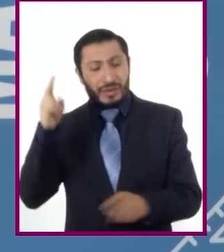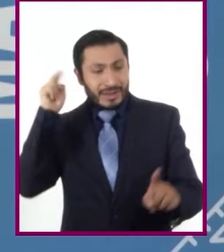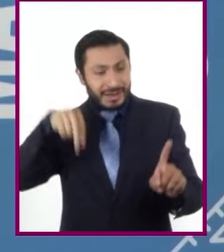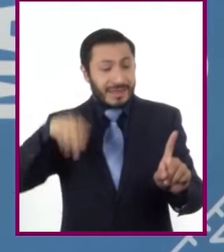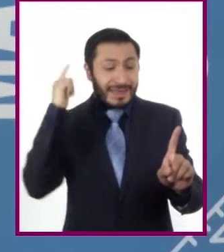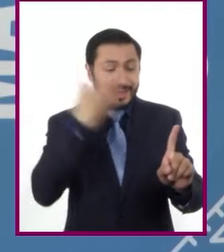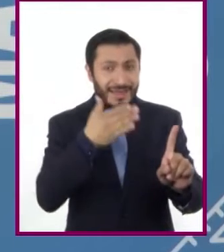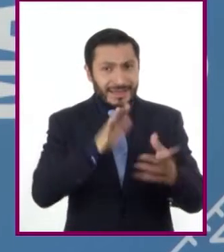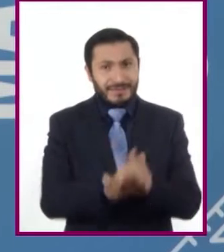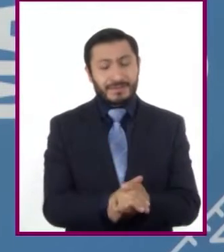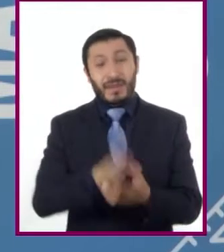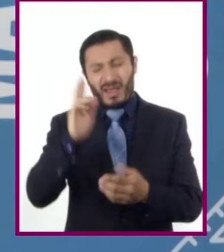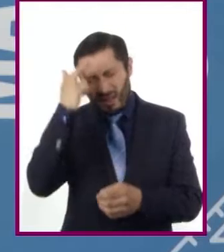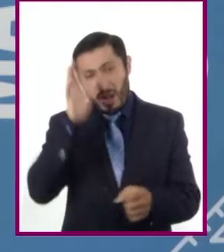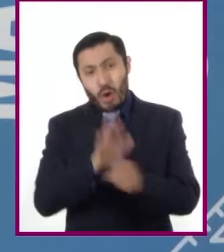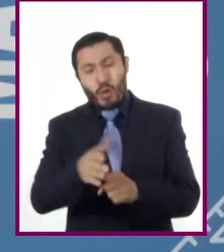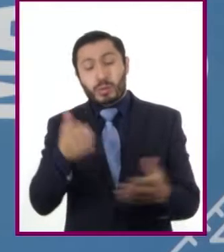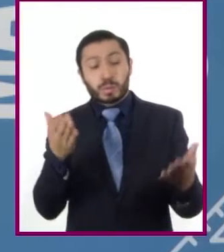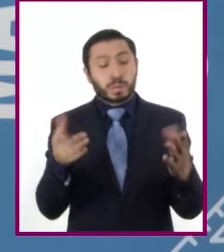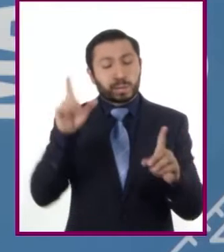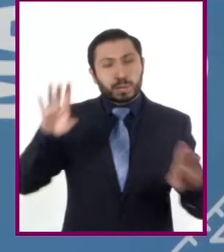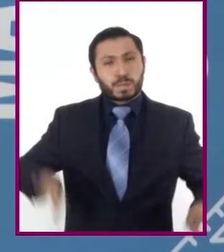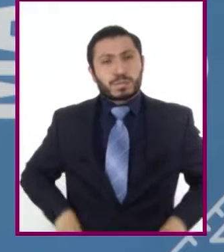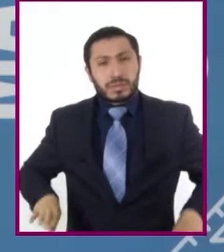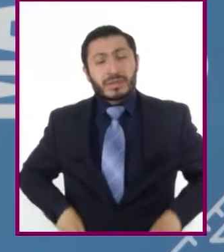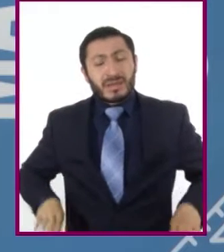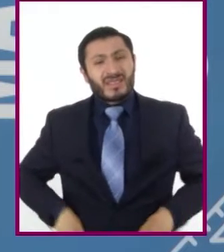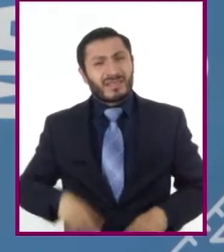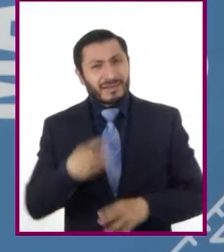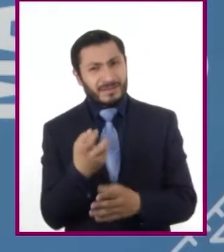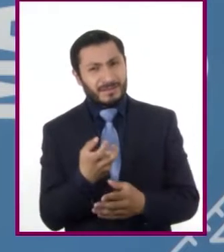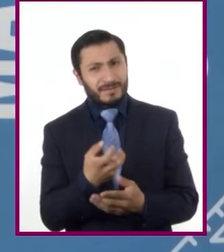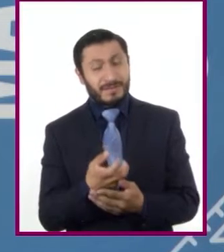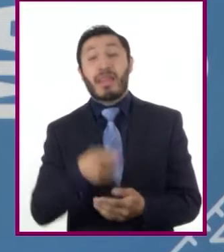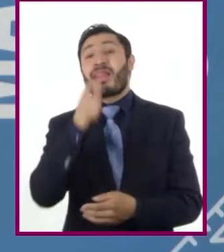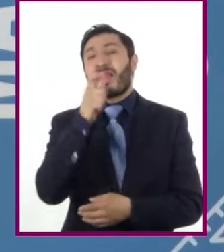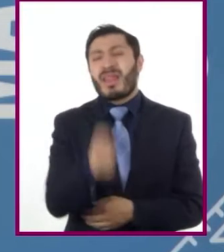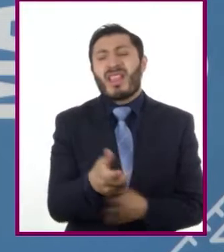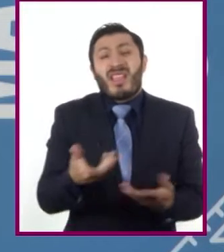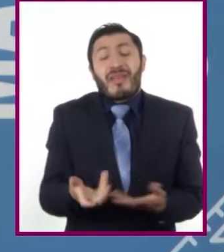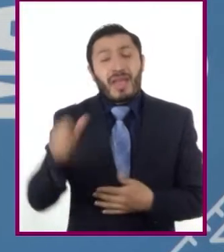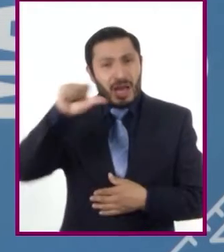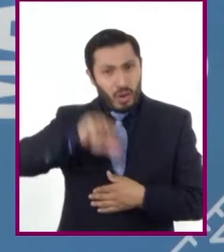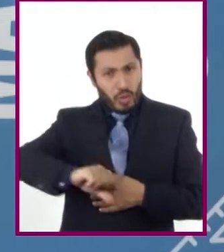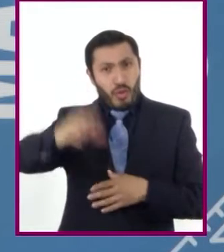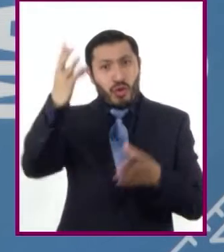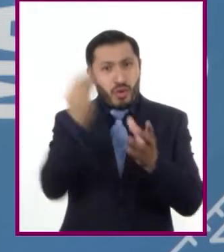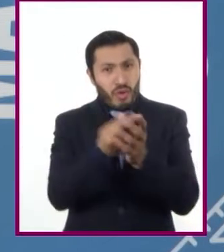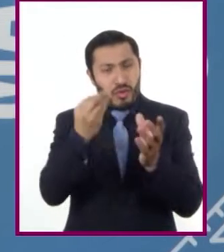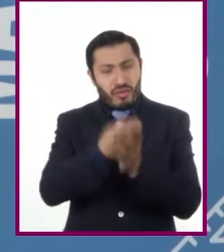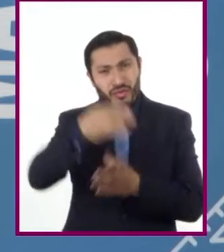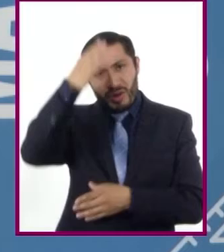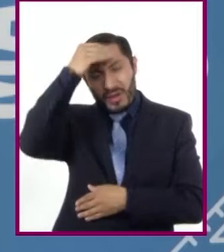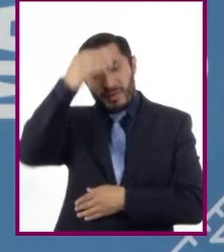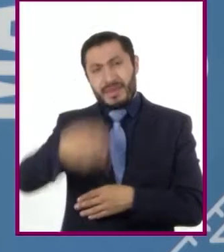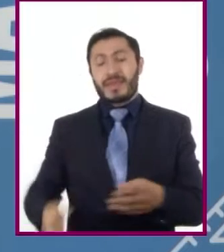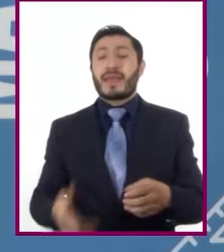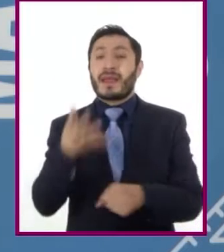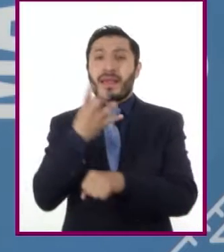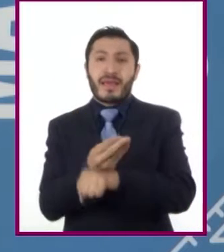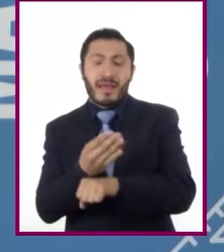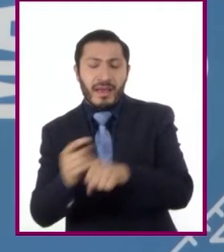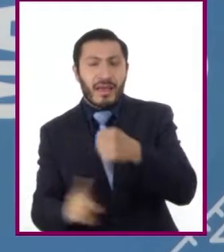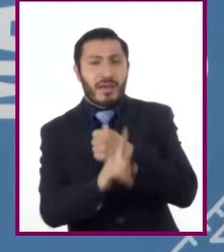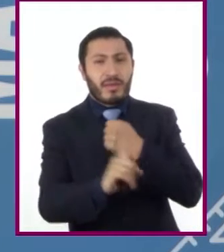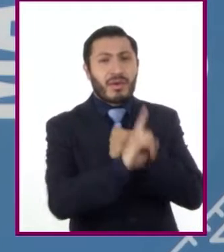¿Recuerdan cuáles son las propiedades de una relación de variación proporcional? En esta clase analizaremos y resolveremos algunos